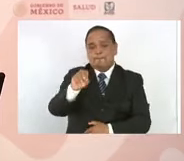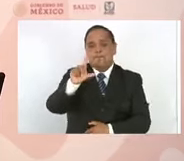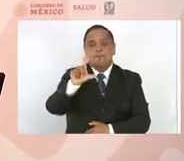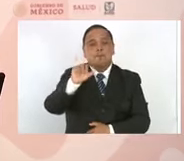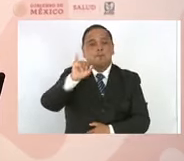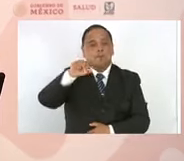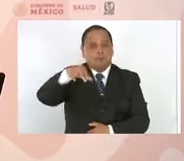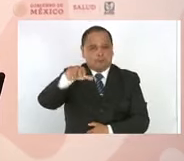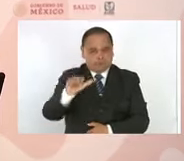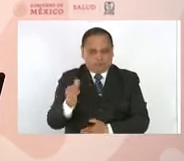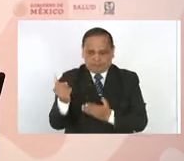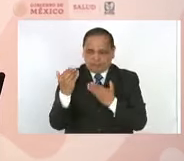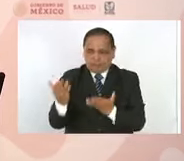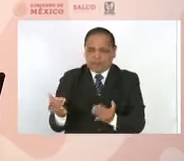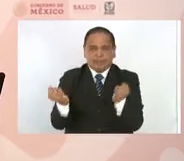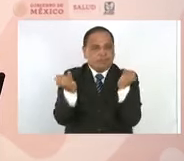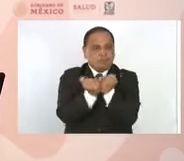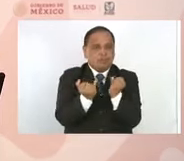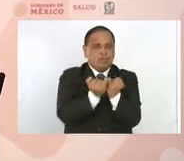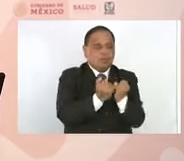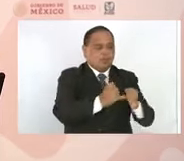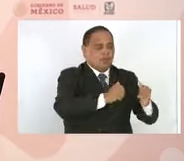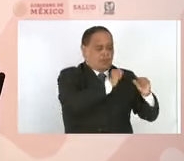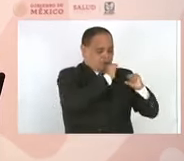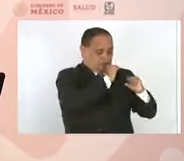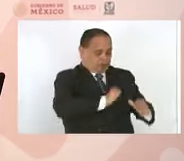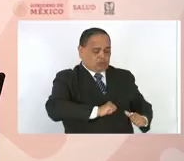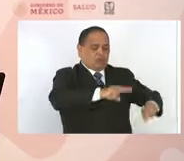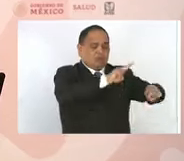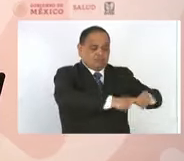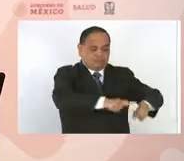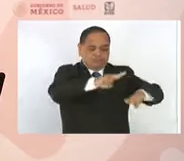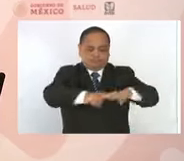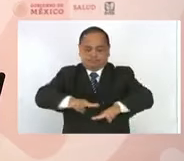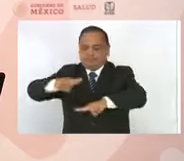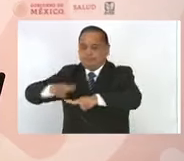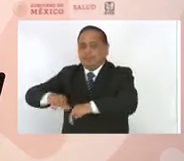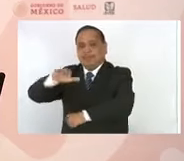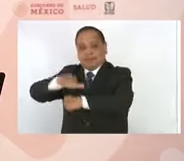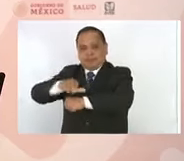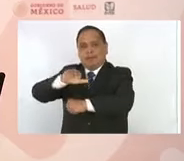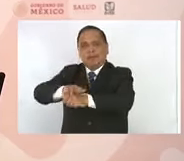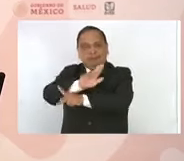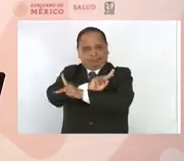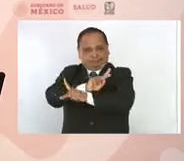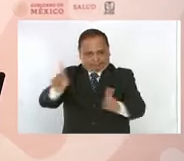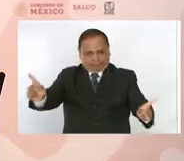todos los integrantes del presidio, amigos todos.